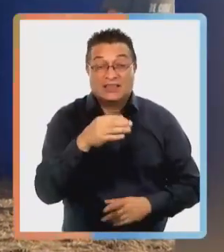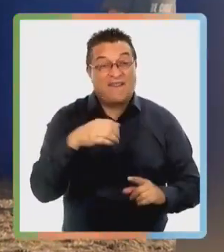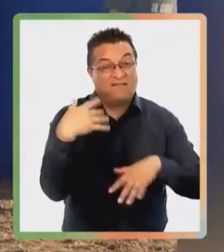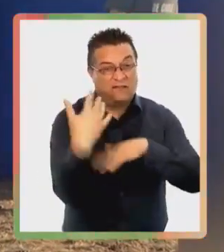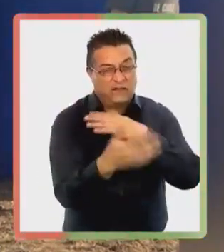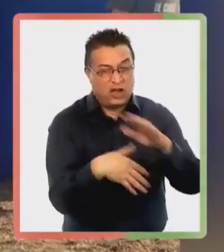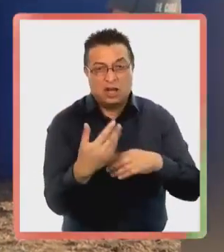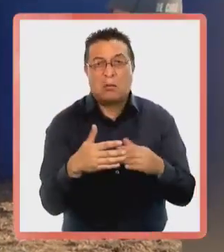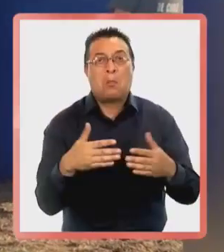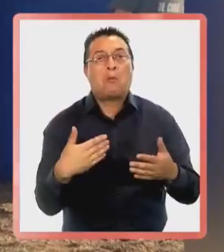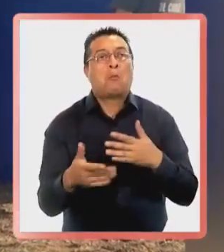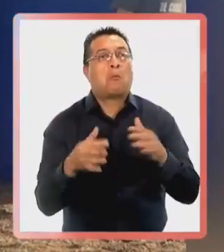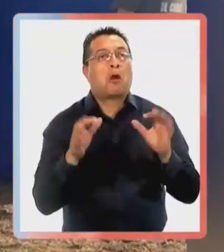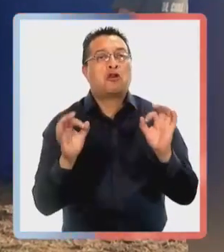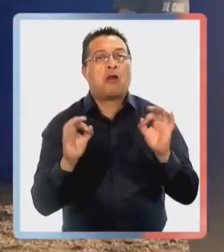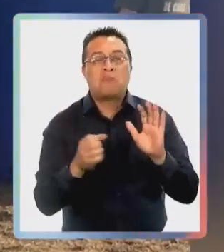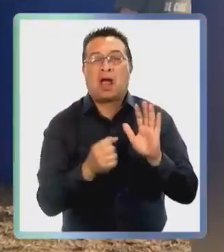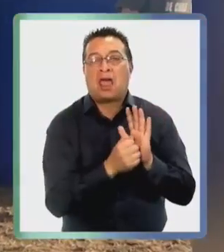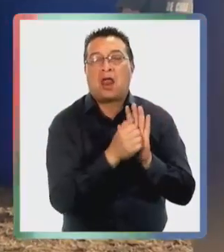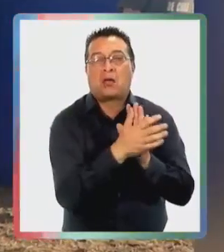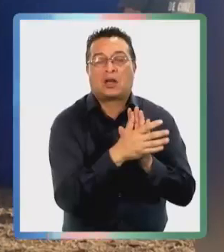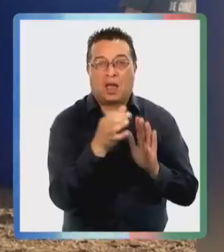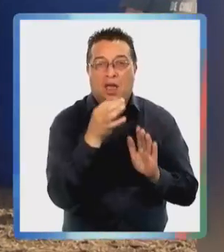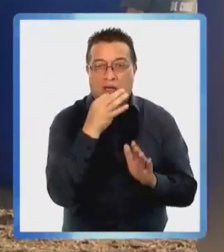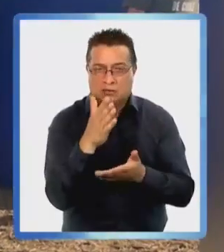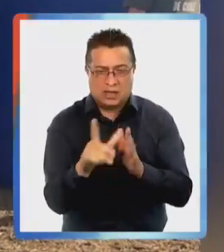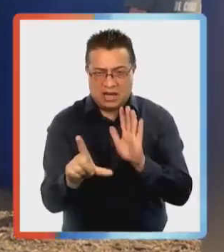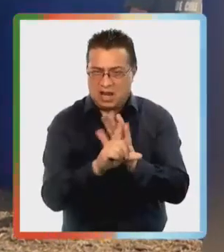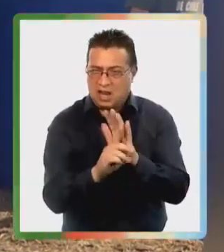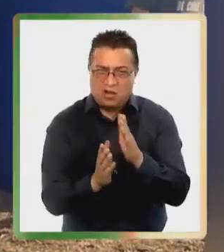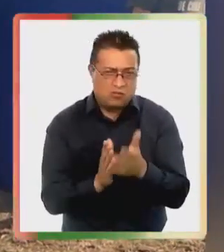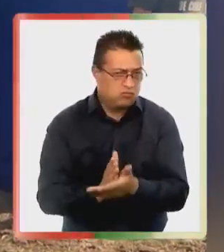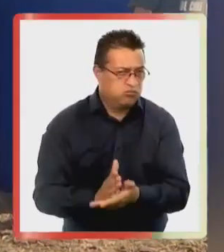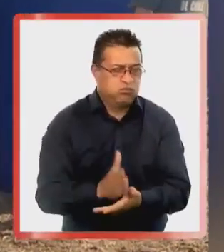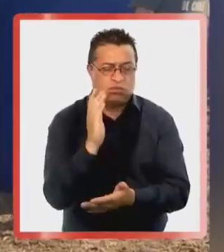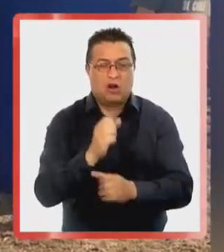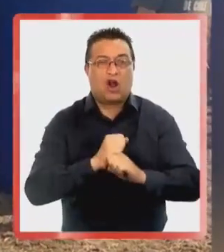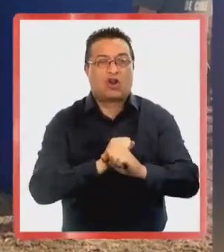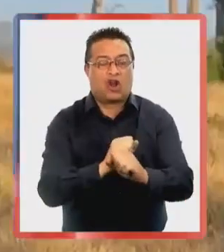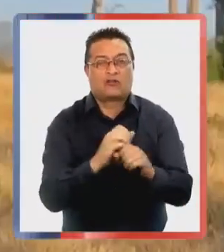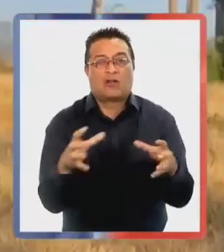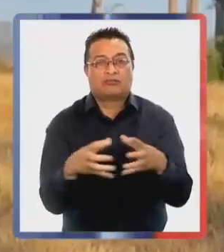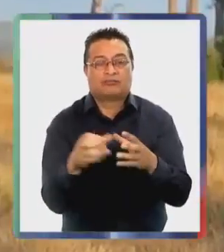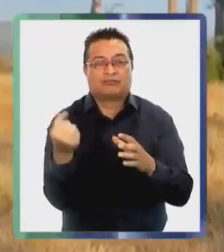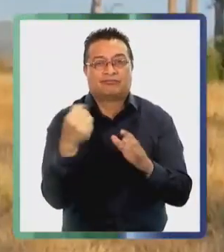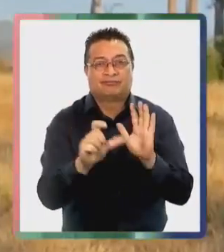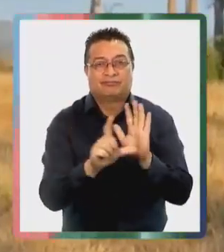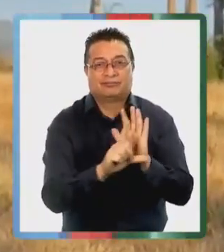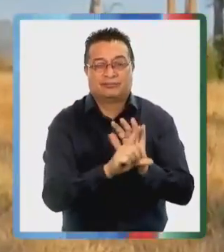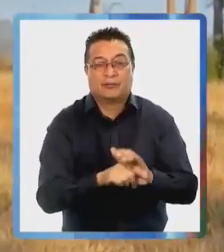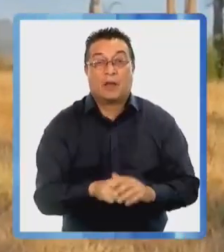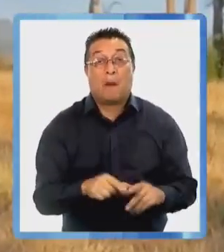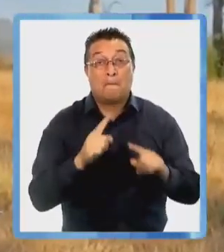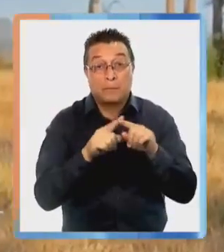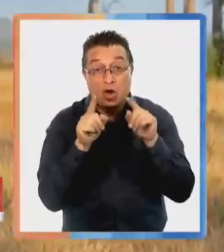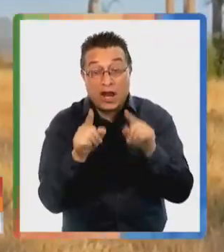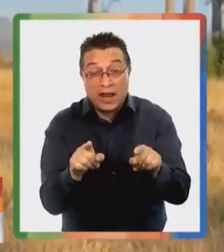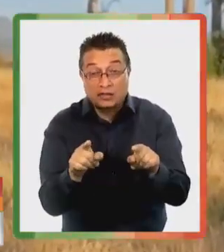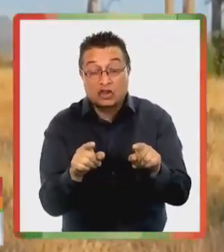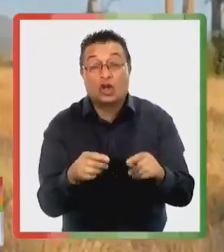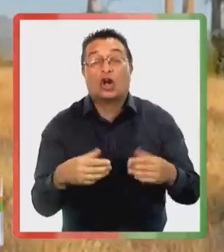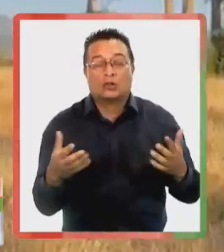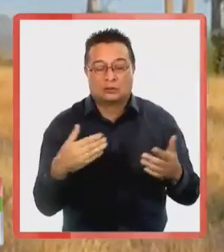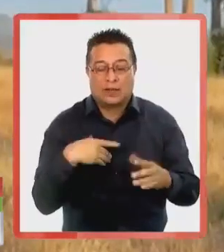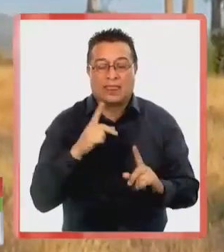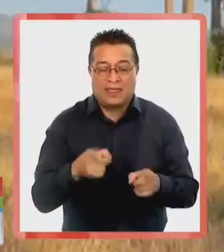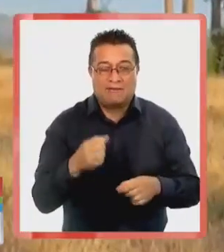en la Araucanía y exigió leyes más duras contra las bandas criminales. Y para eso, tenemos que trabajar naturalmente en